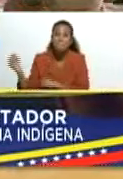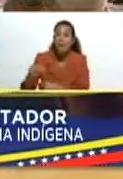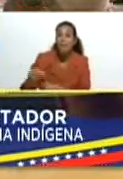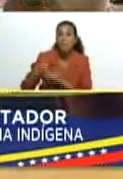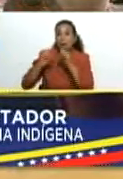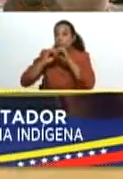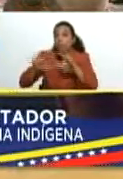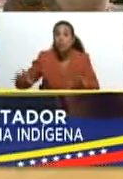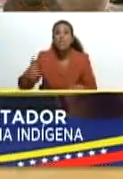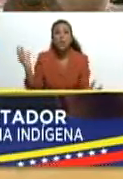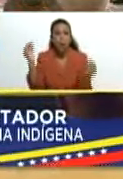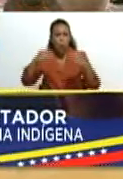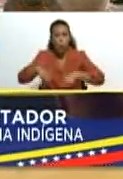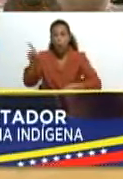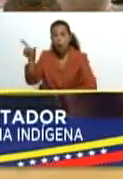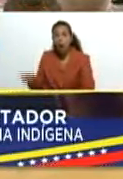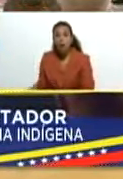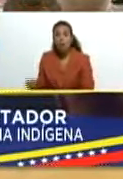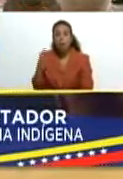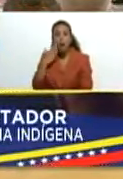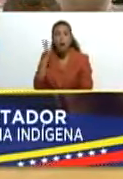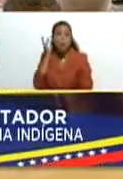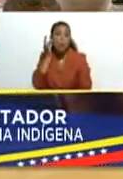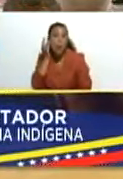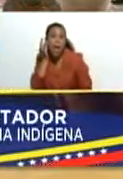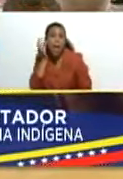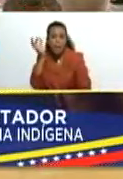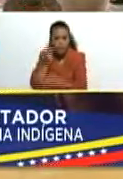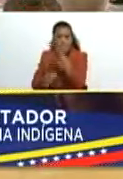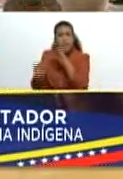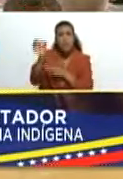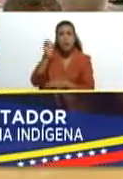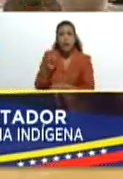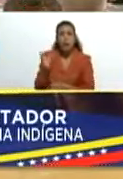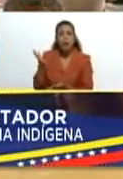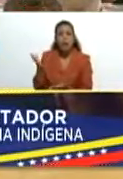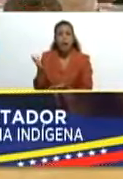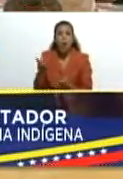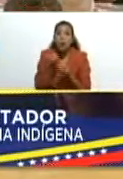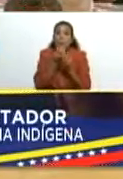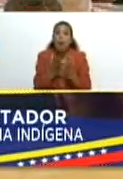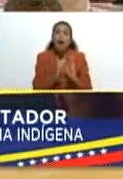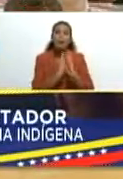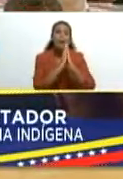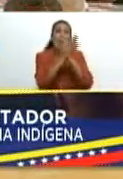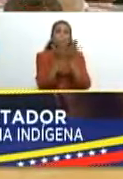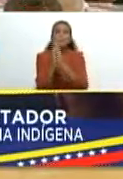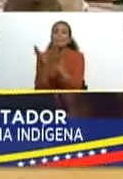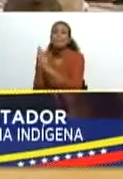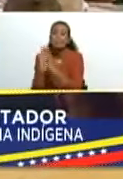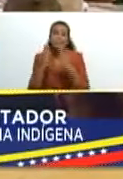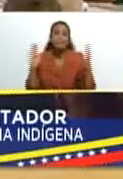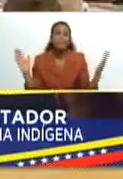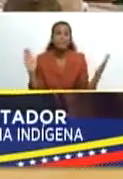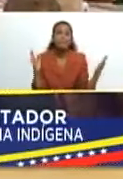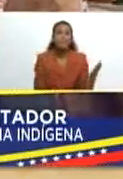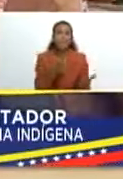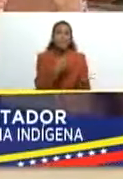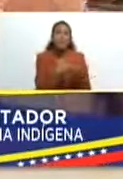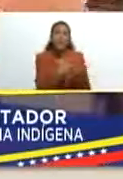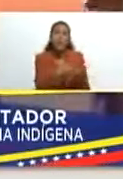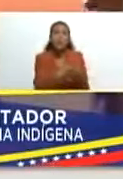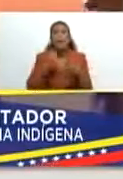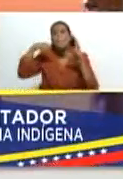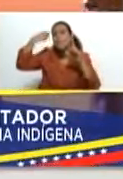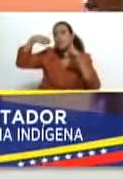Y estoy de acuerdo con lo que decía Casimira, ¿verdad? ¿Cuántos folletos? ¿Cuántos